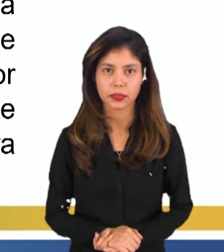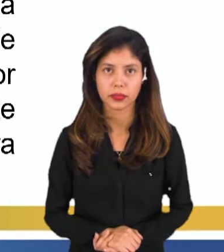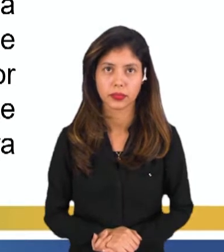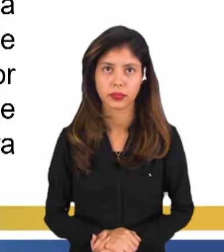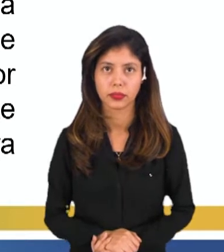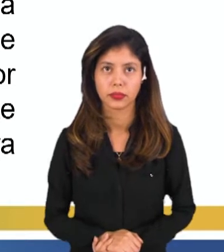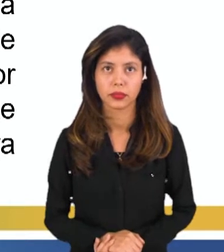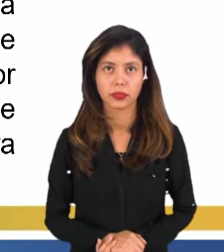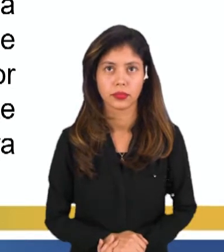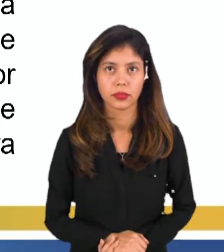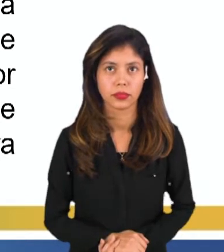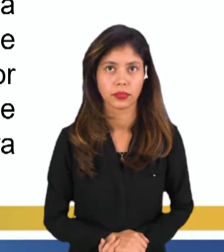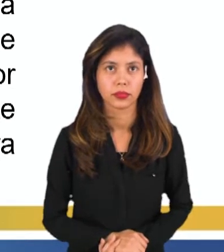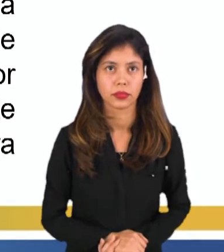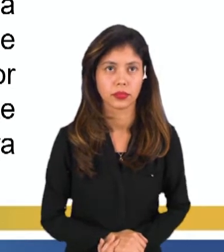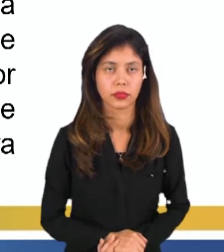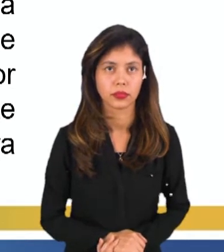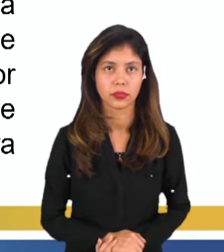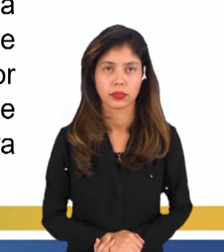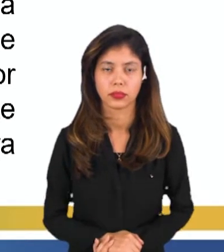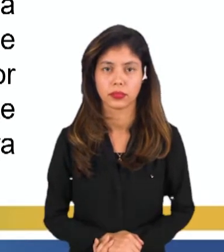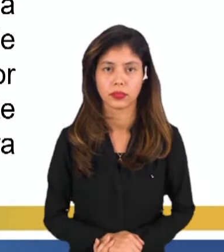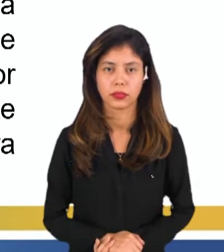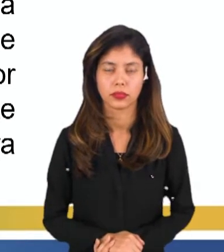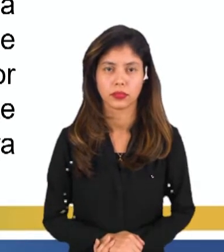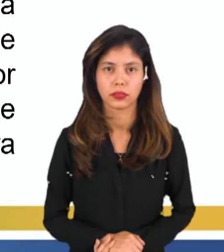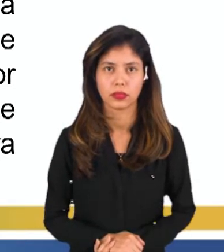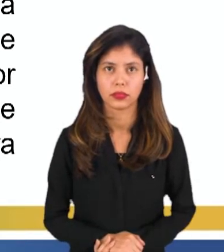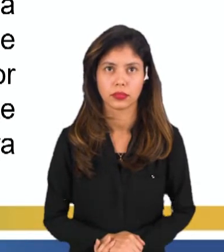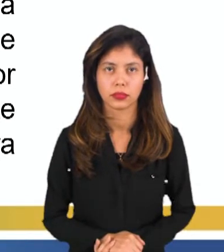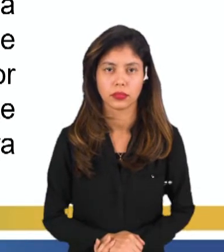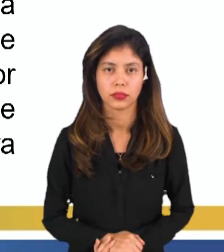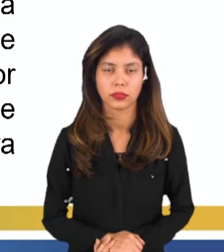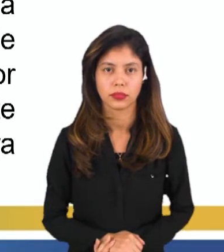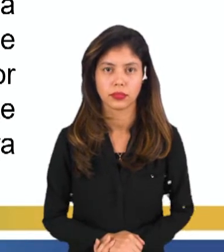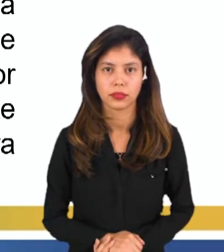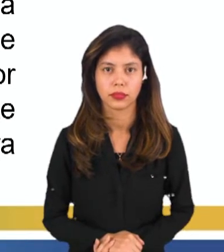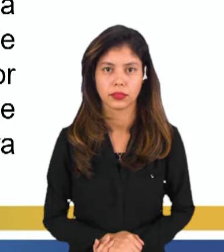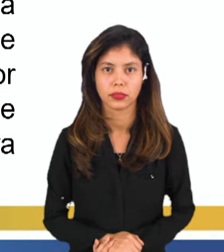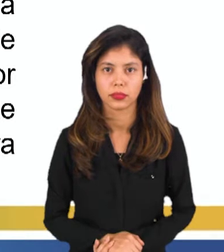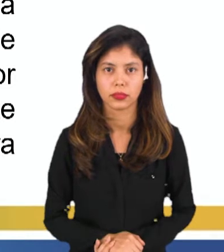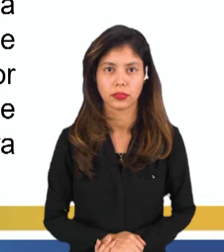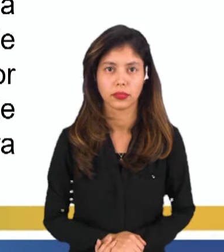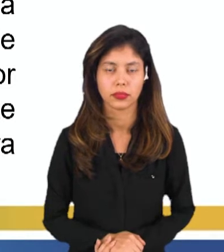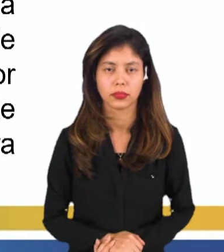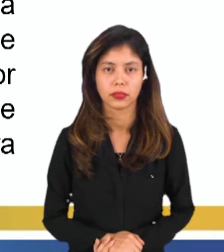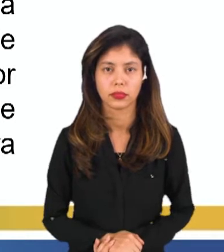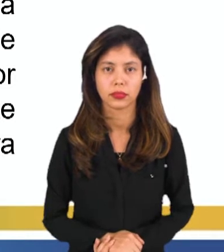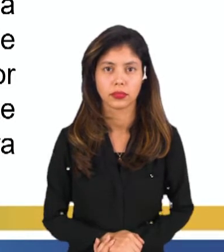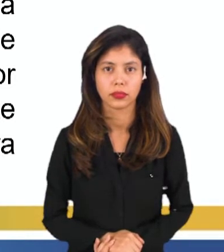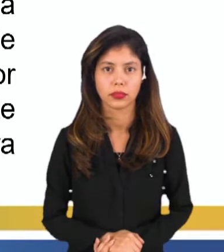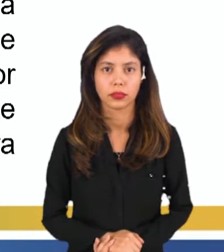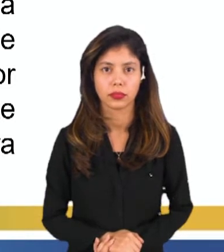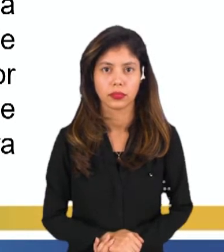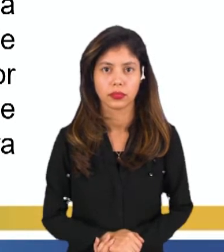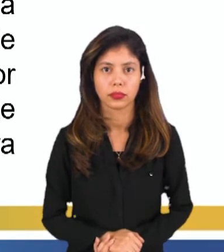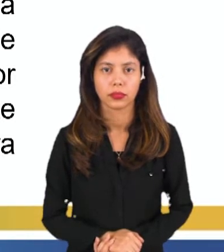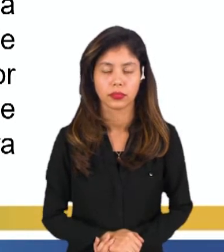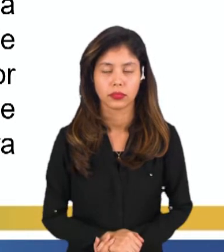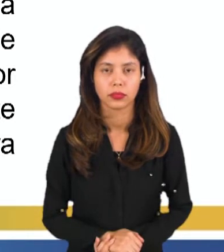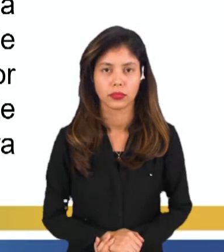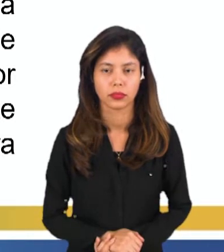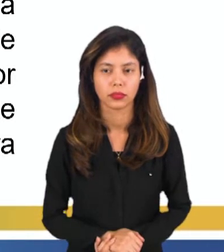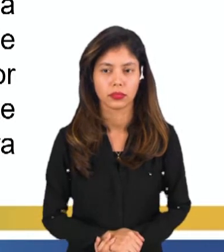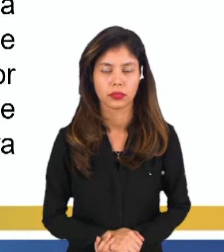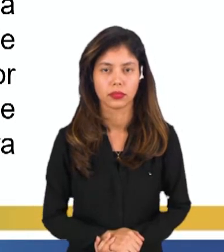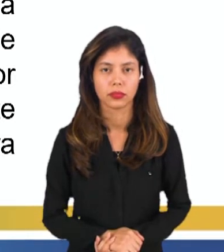como su nombre tras una acción para cambiar el nombre civil. ¿Vamos por portugués? Então, aquí